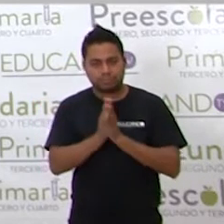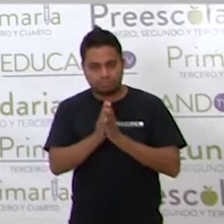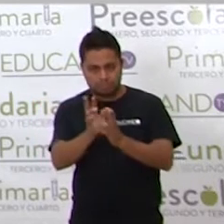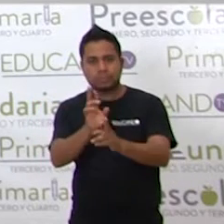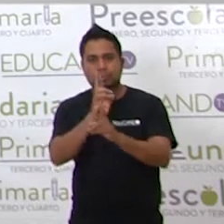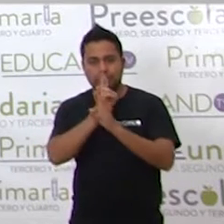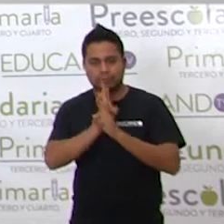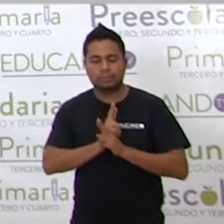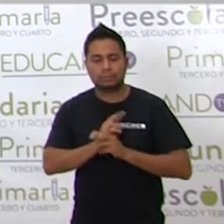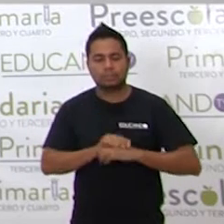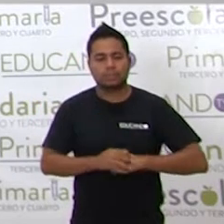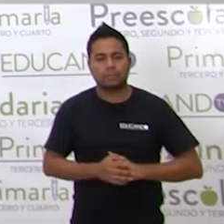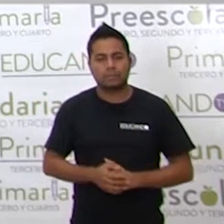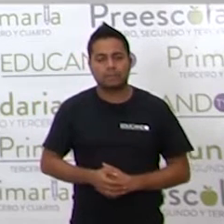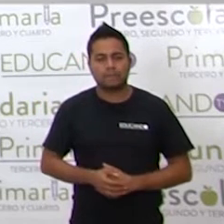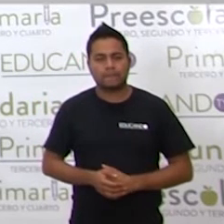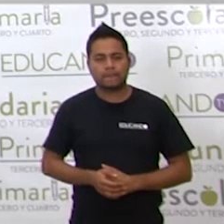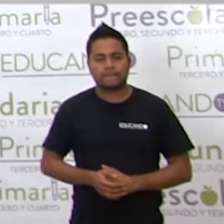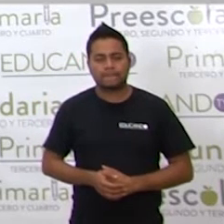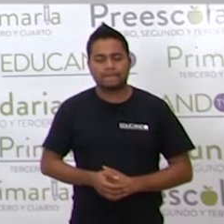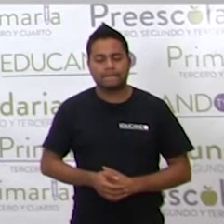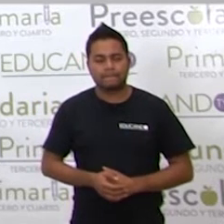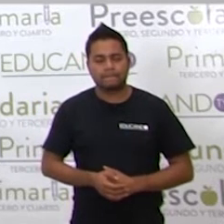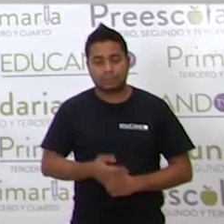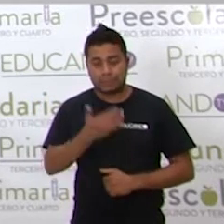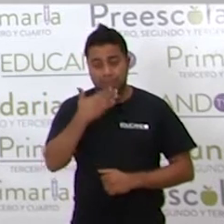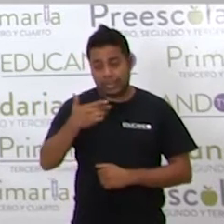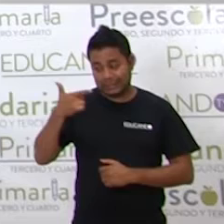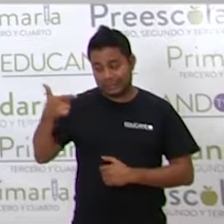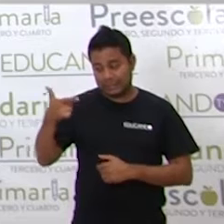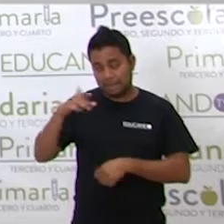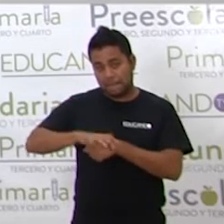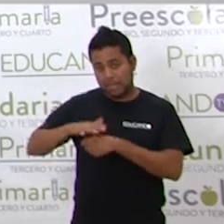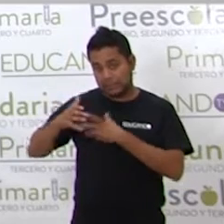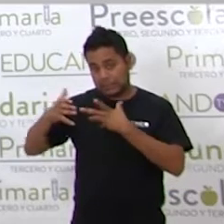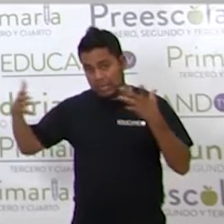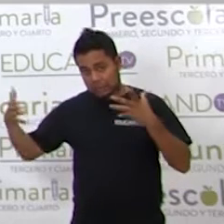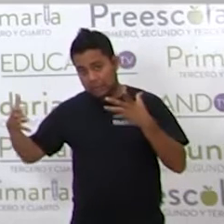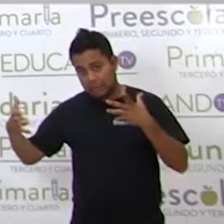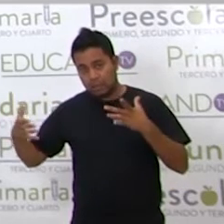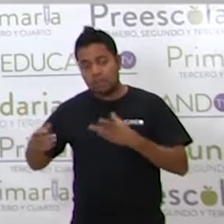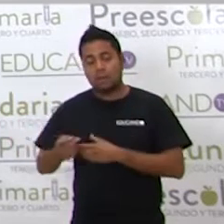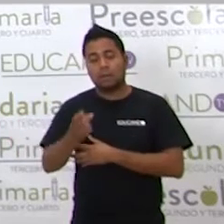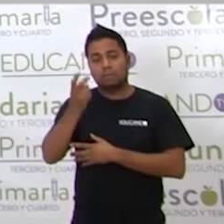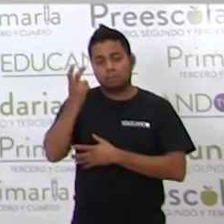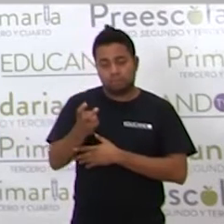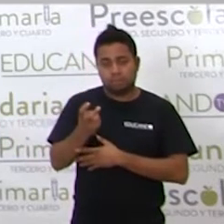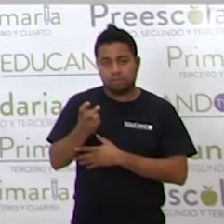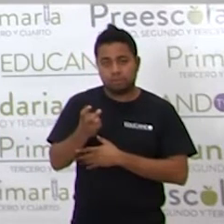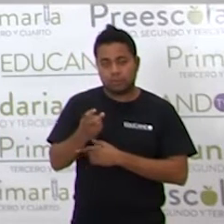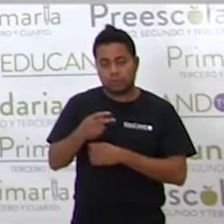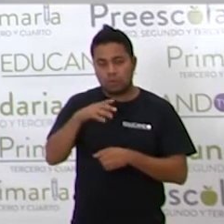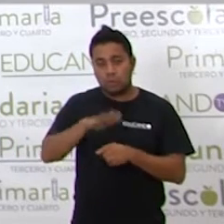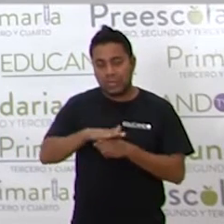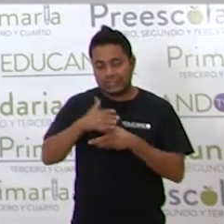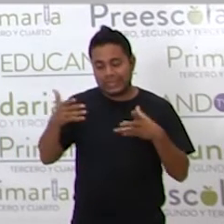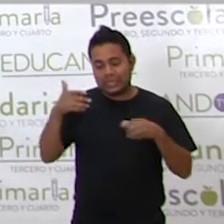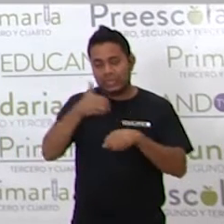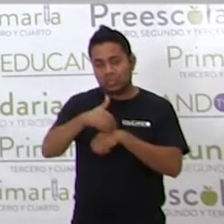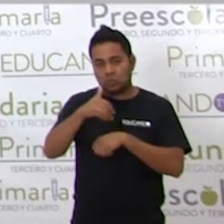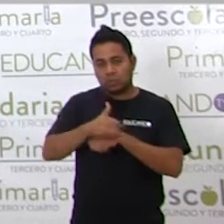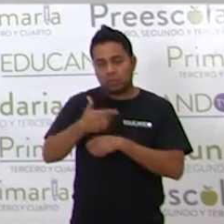contesta. Bien, el 7 es mayor. Por lo tanto, la cantidad mayor